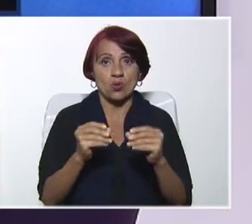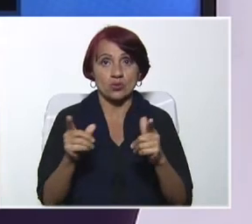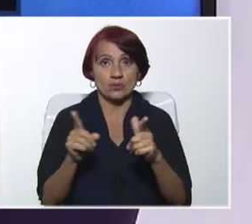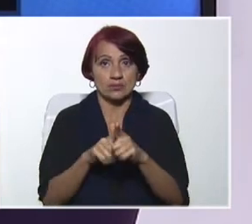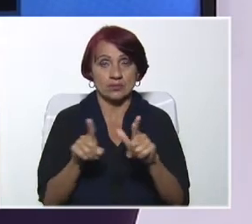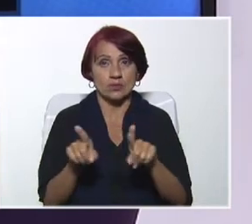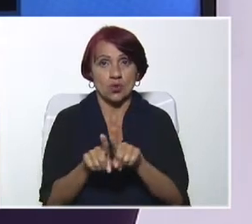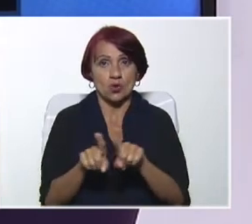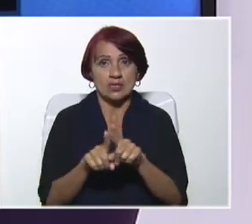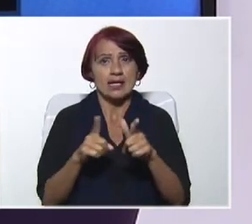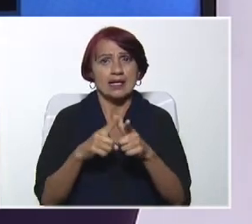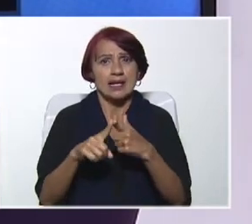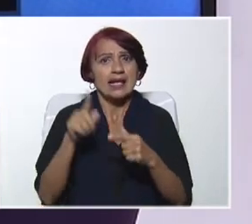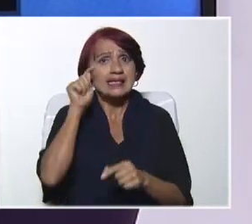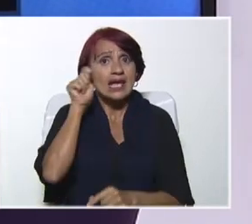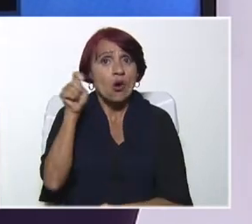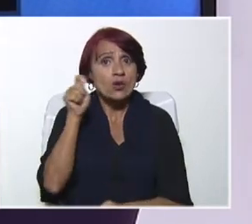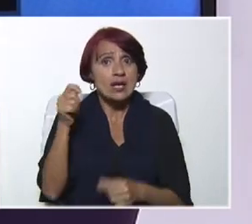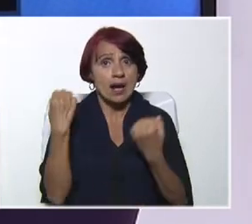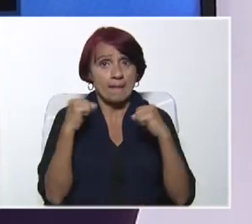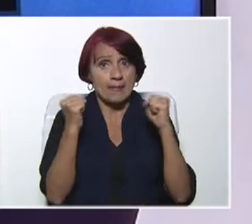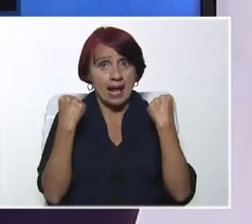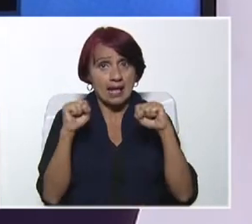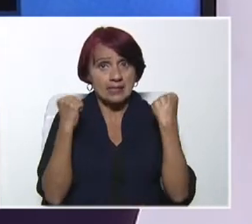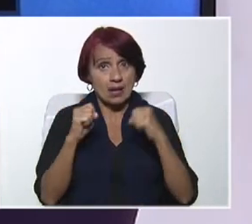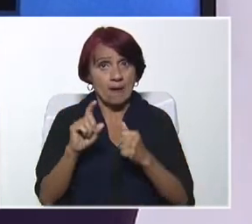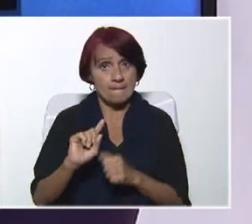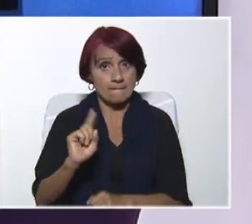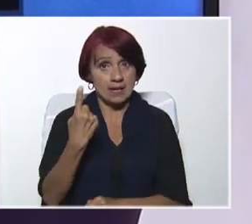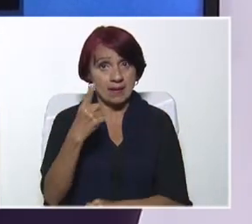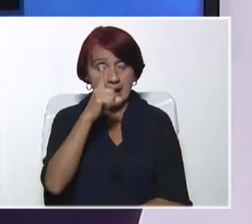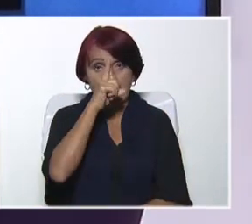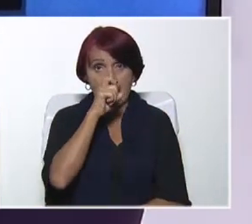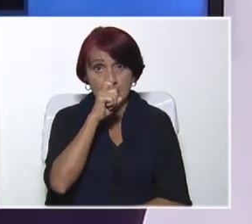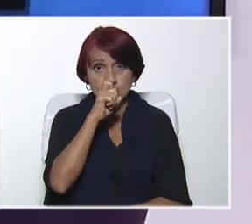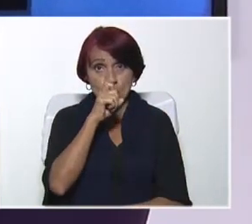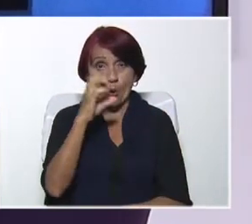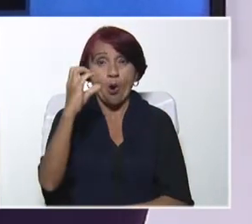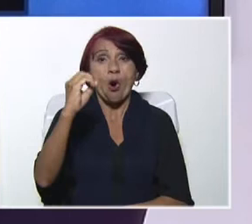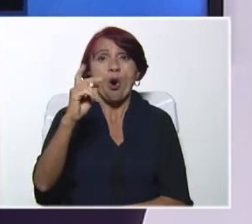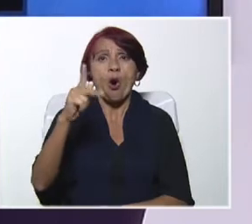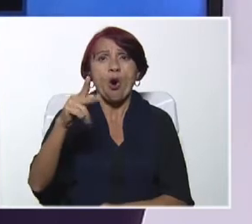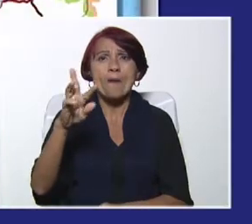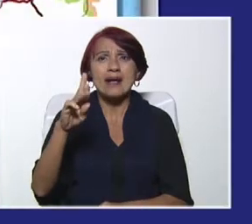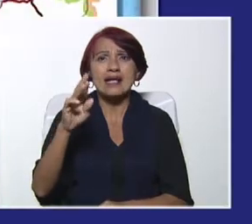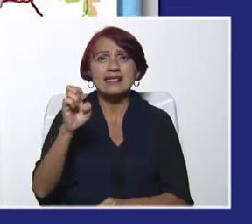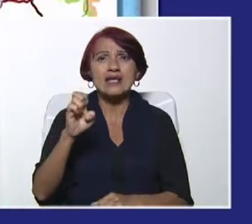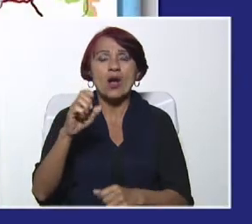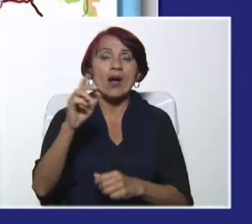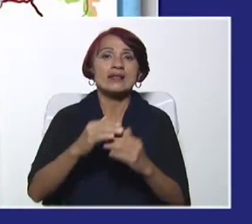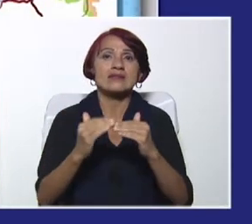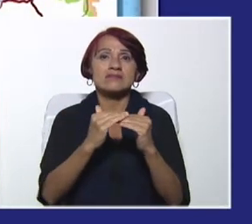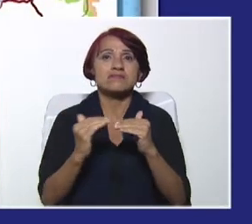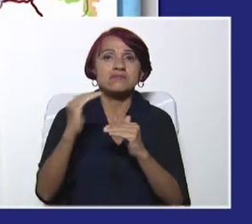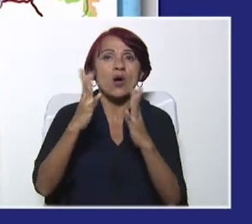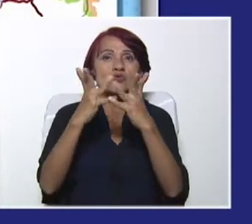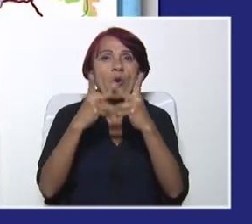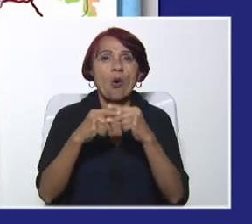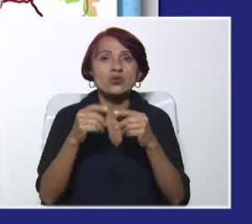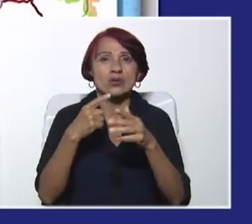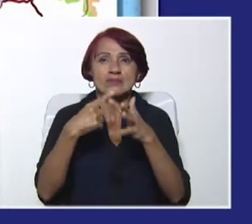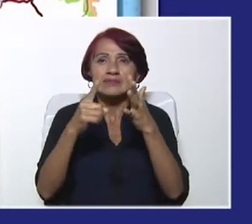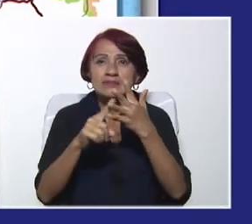El referente teórico práctico para primer año son las operaciones con potencia de 10 y estas